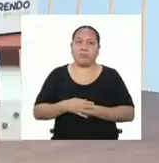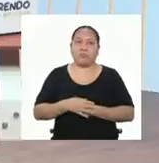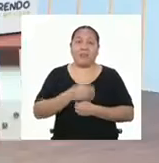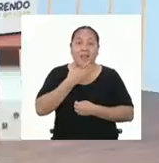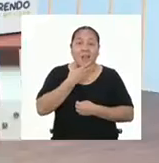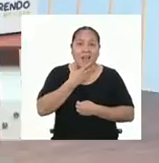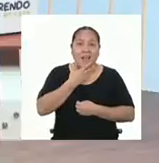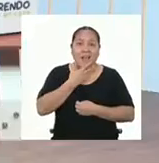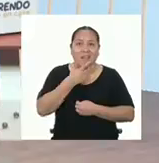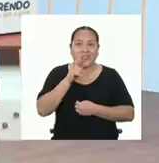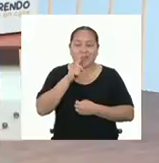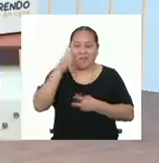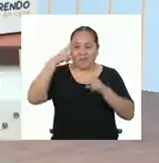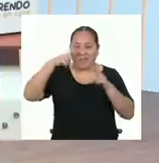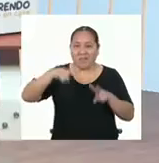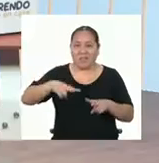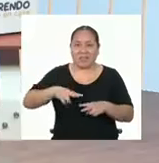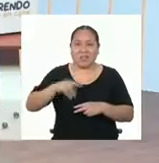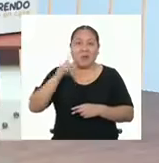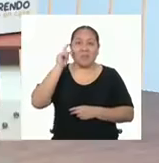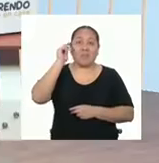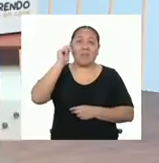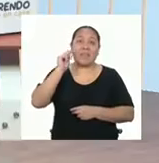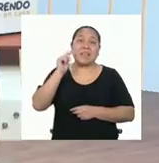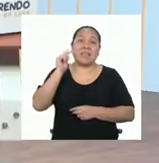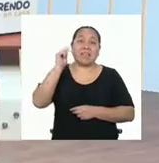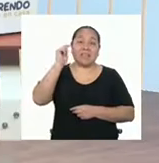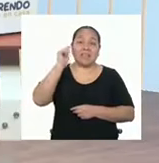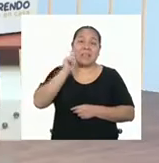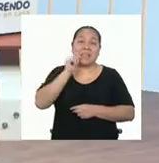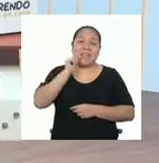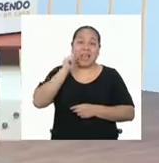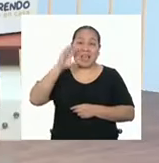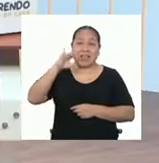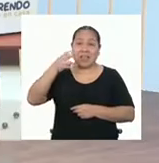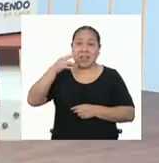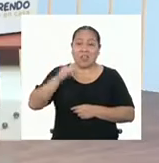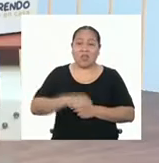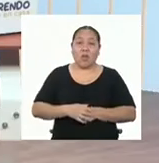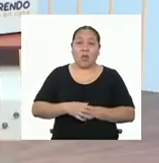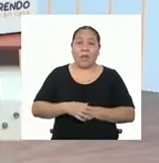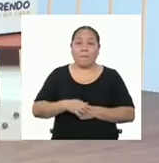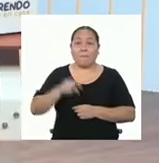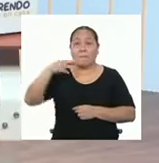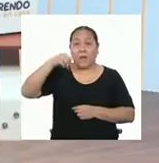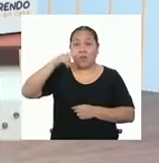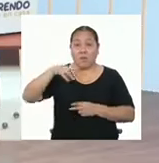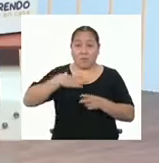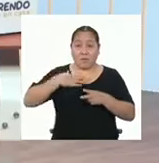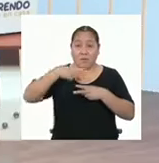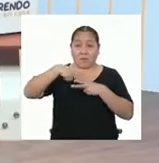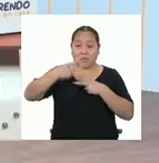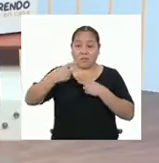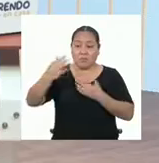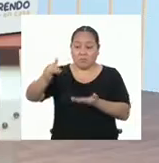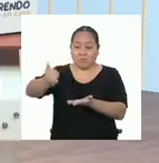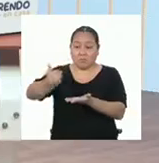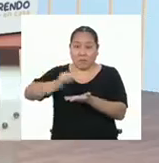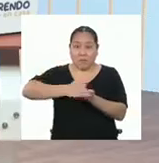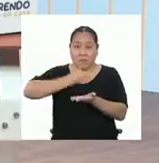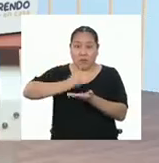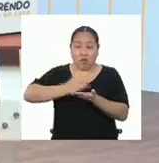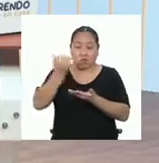Uy, miren No me había dado cuenta Mi tía Charo y Manuel, mi vecino Me habían mandado un dibujo con las formas de sus terrenos